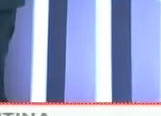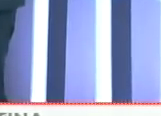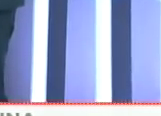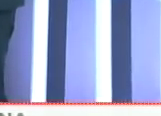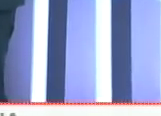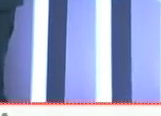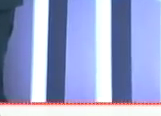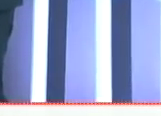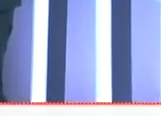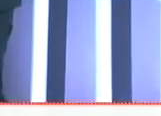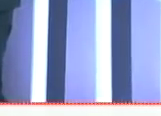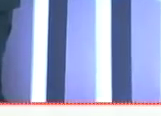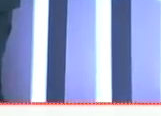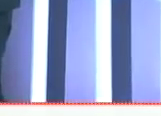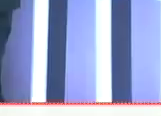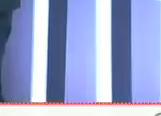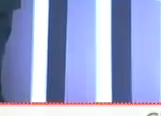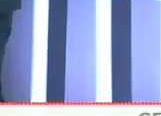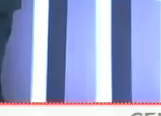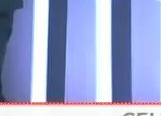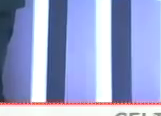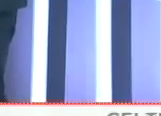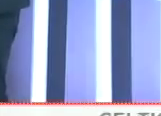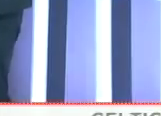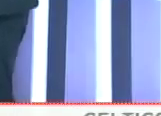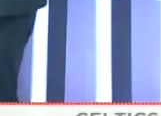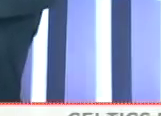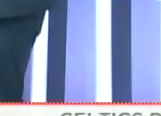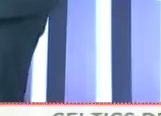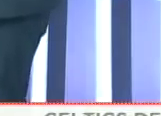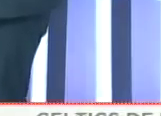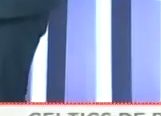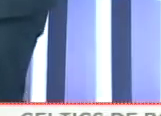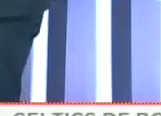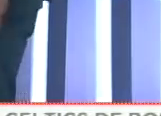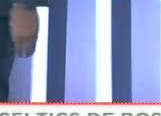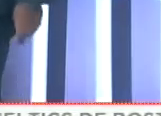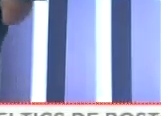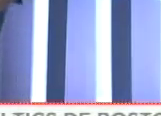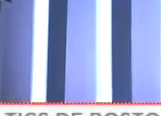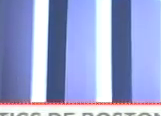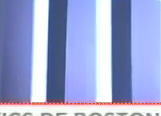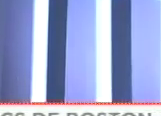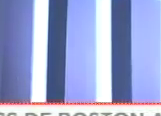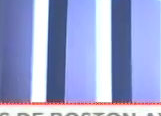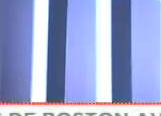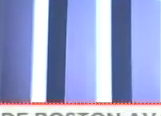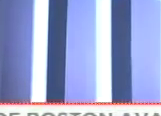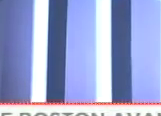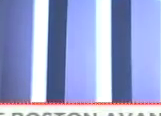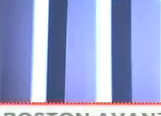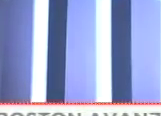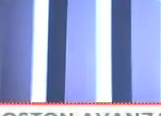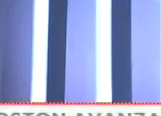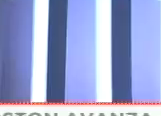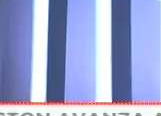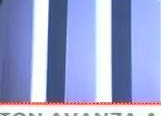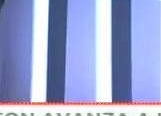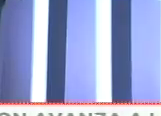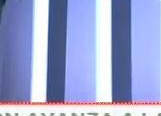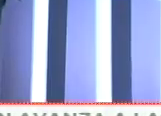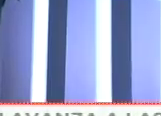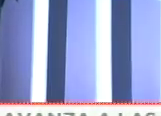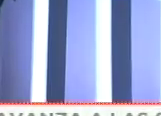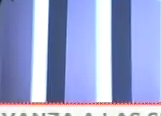Meijer Patricia Bolívar, directamente en el Poliedro de Caracas, acostumbrada a rueda de prensa de la torre política más grande de América Latina, el PSUT. Adelante, Meijer, te